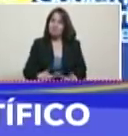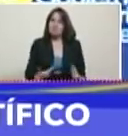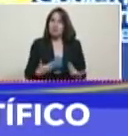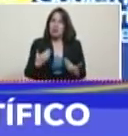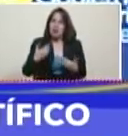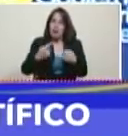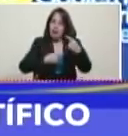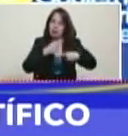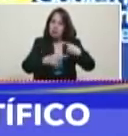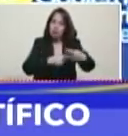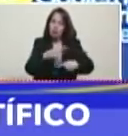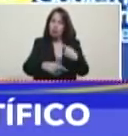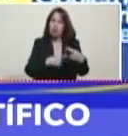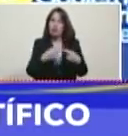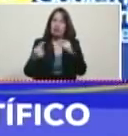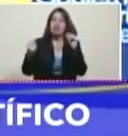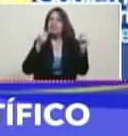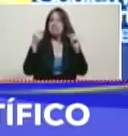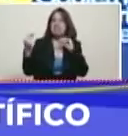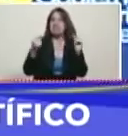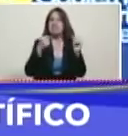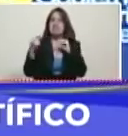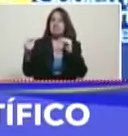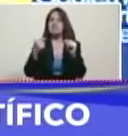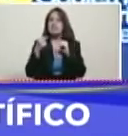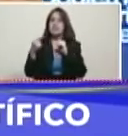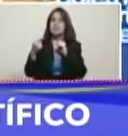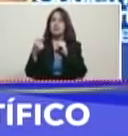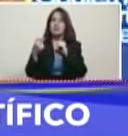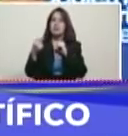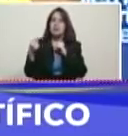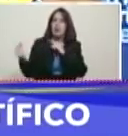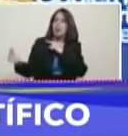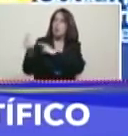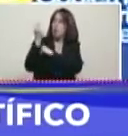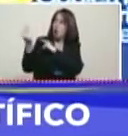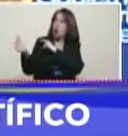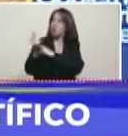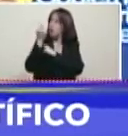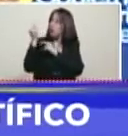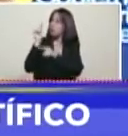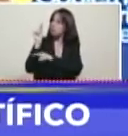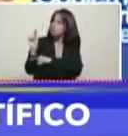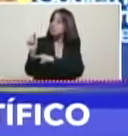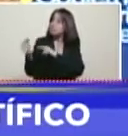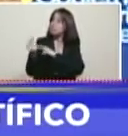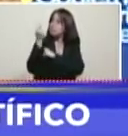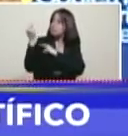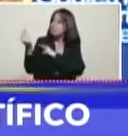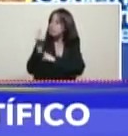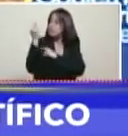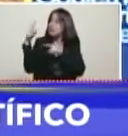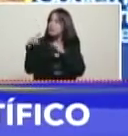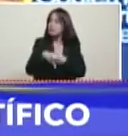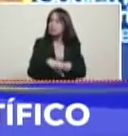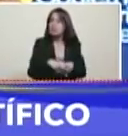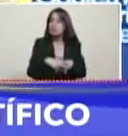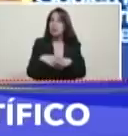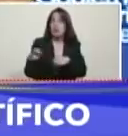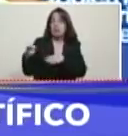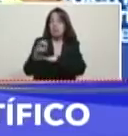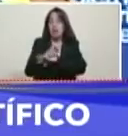que hemos estado en esta confrontación de las amenazas, las agresiones del